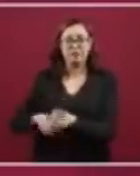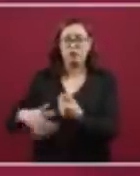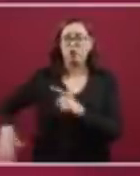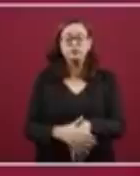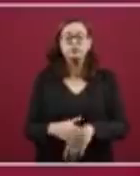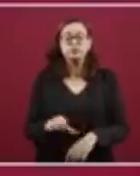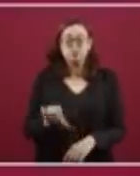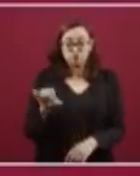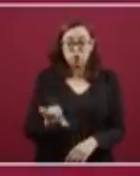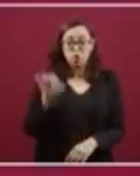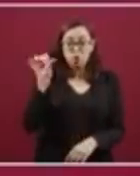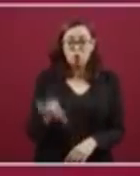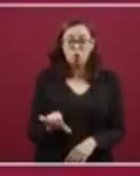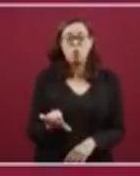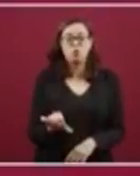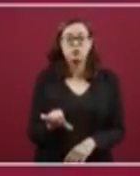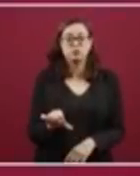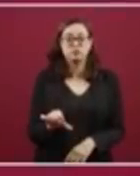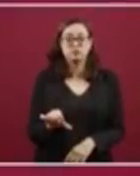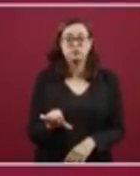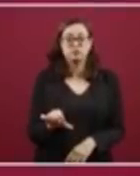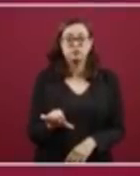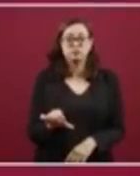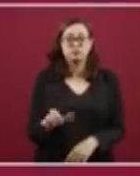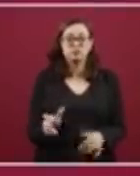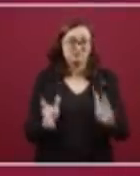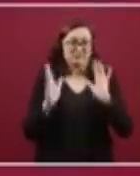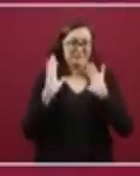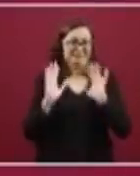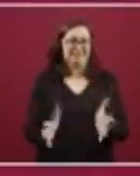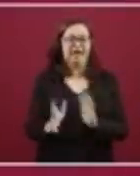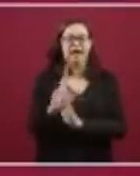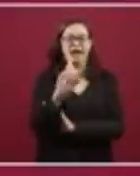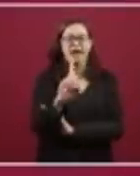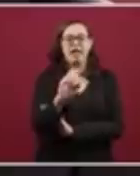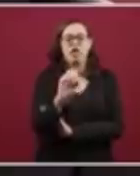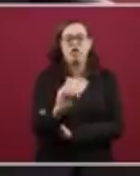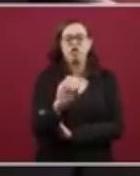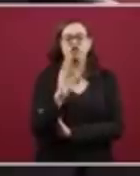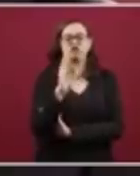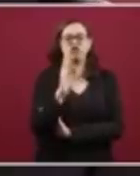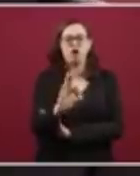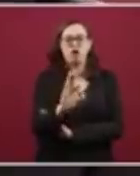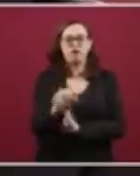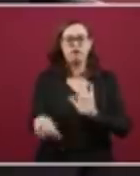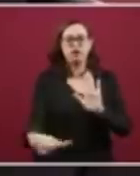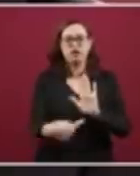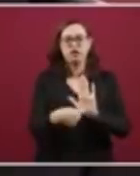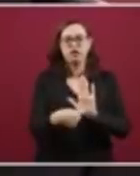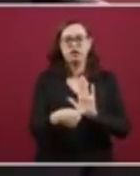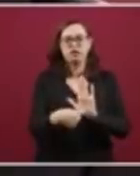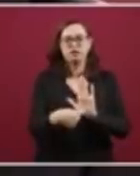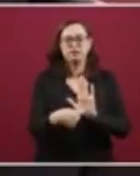Luján, señaló que se publicó en el Diario Oficial de la Federación el decreto por el que se reforman, adicionan y derogan diversas disposiciones